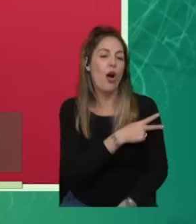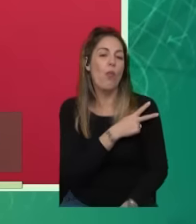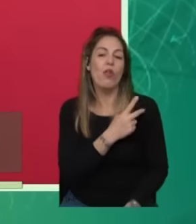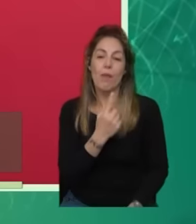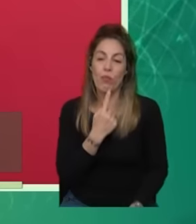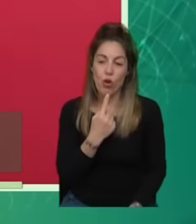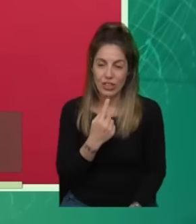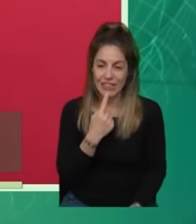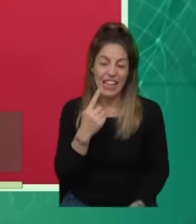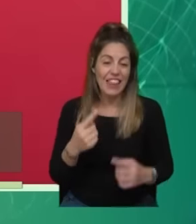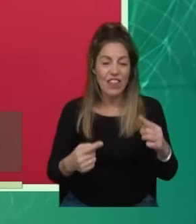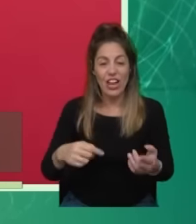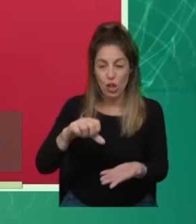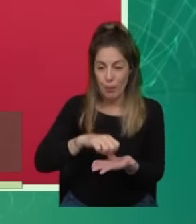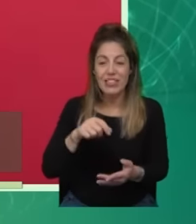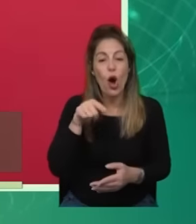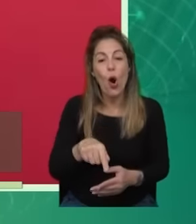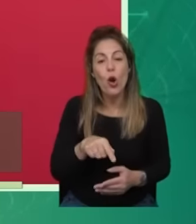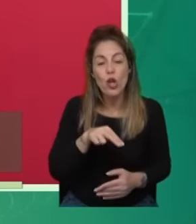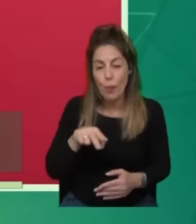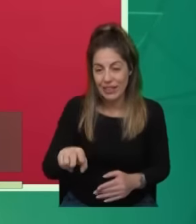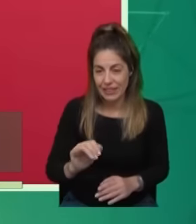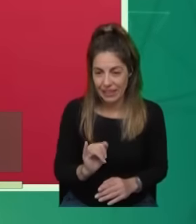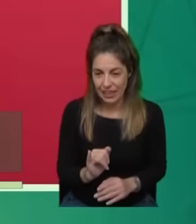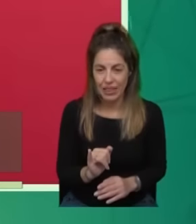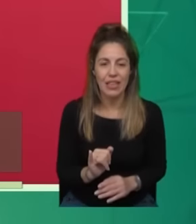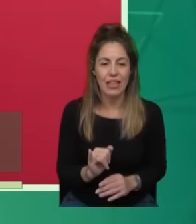política de varios países hoy los mantiene